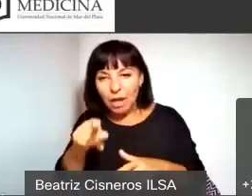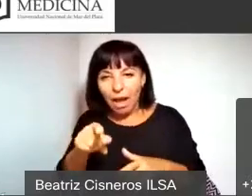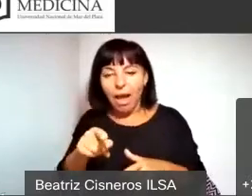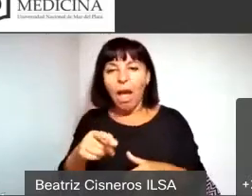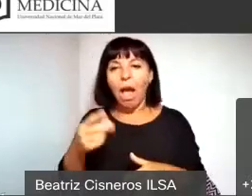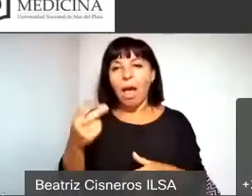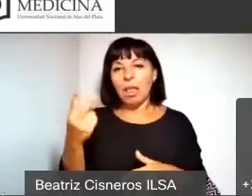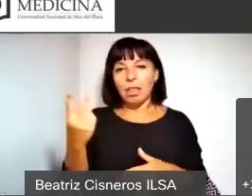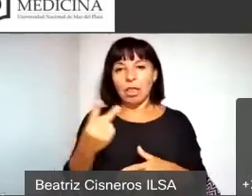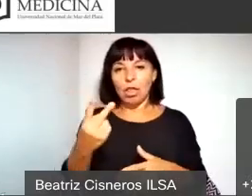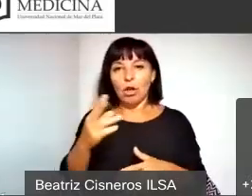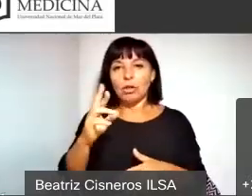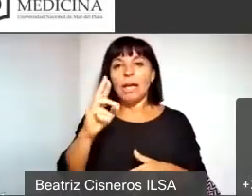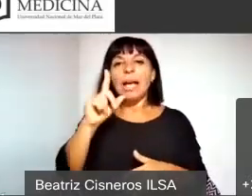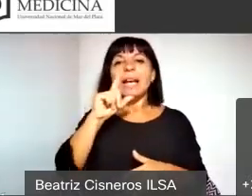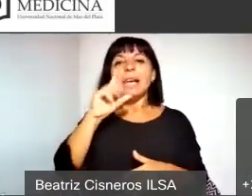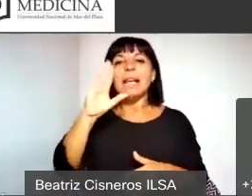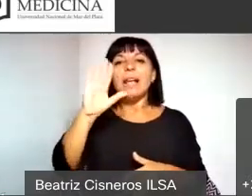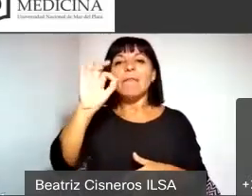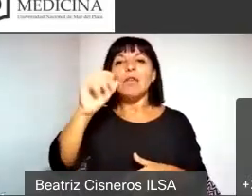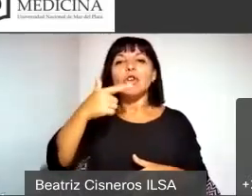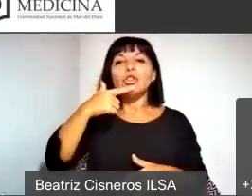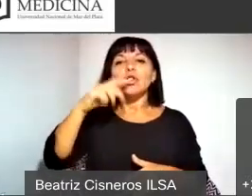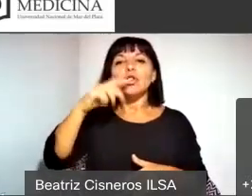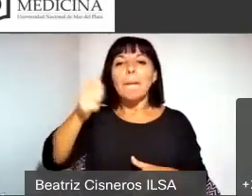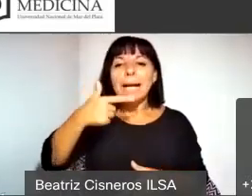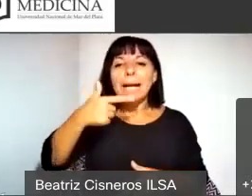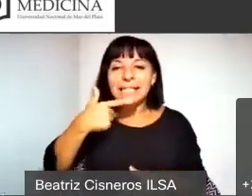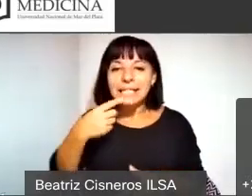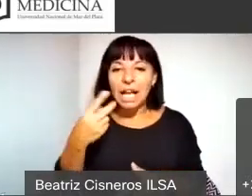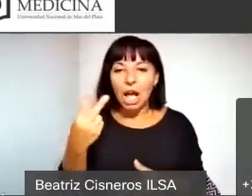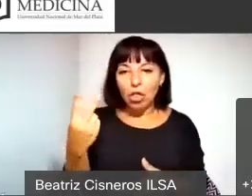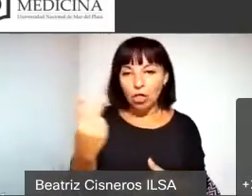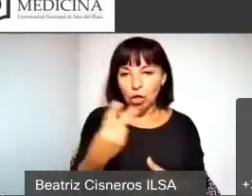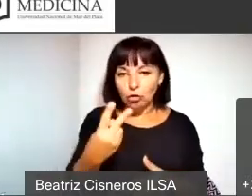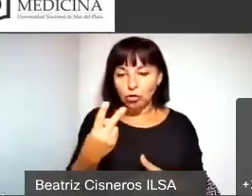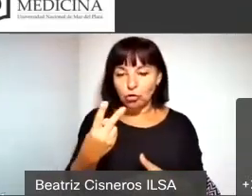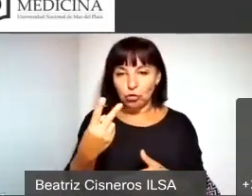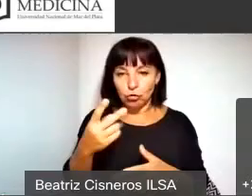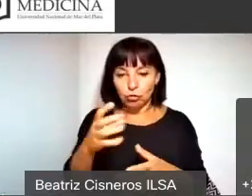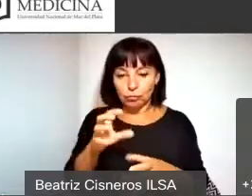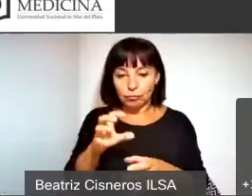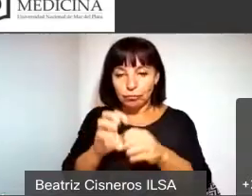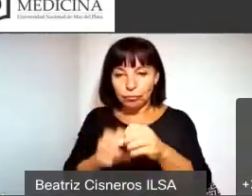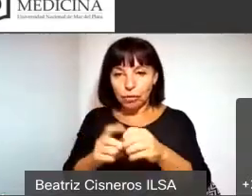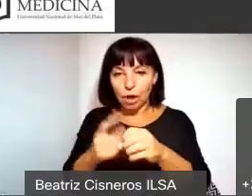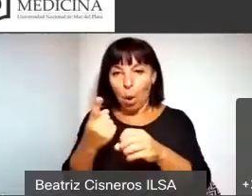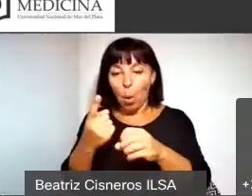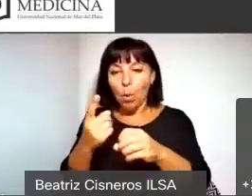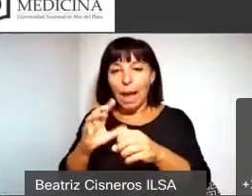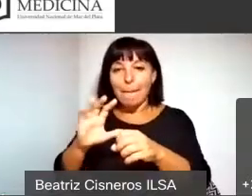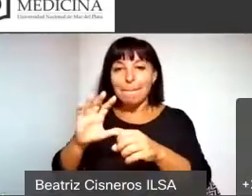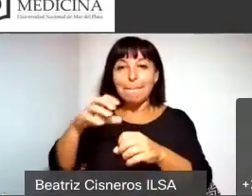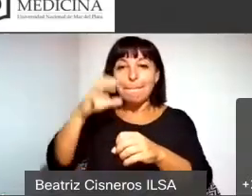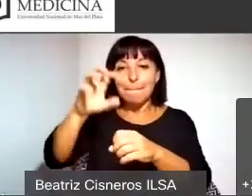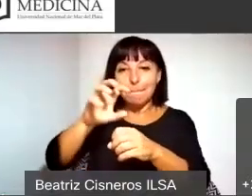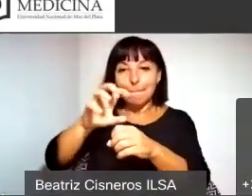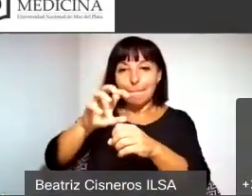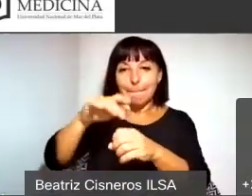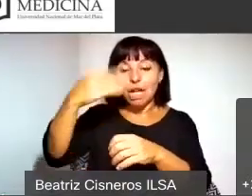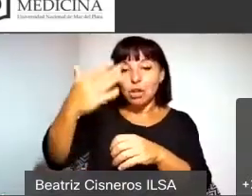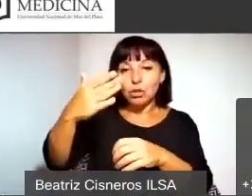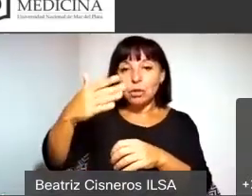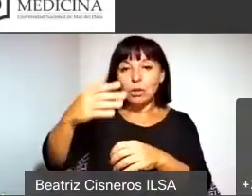ribosomas están conformados por dos porciones, dos subunidades. Una subunidad mayor, que es esta superior, que recibe el